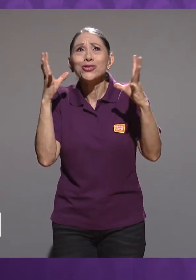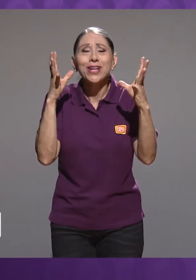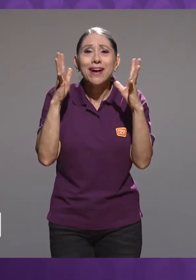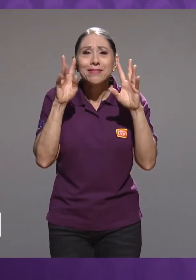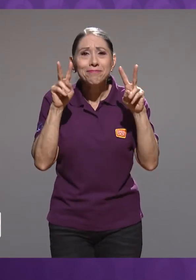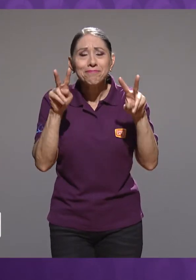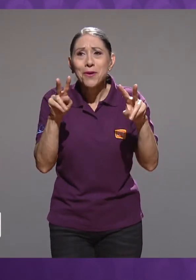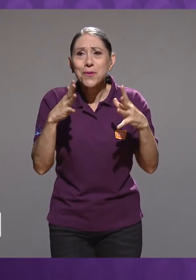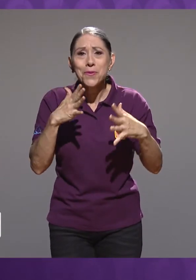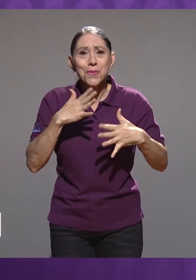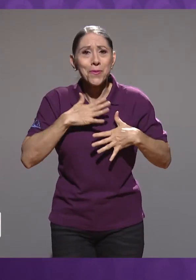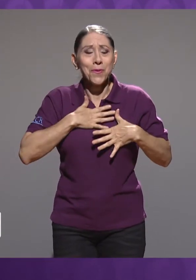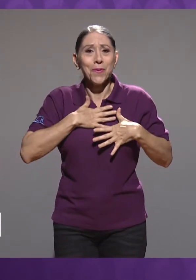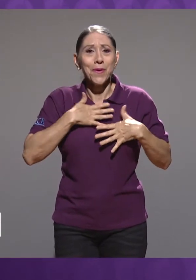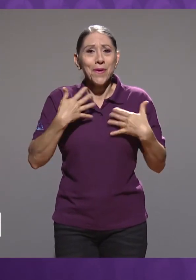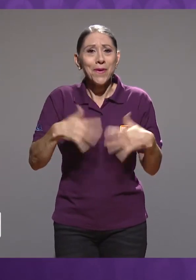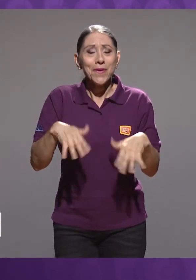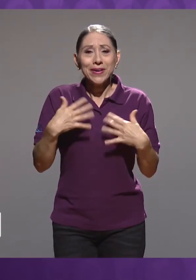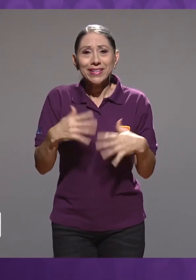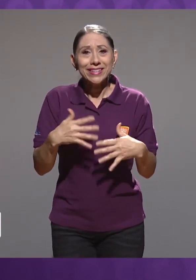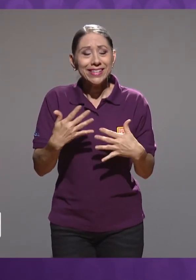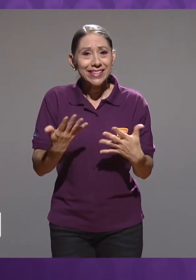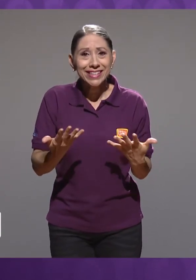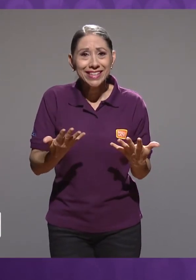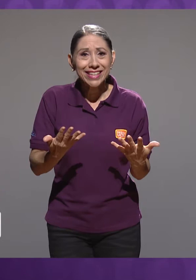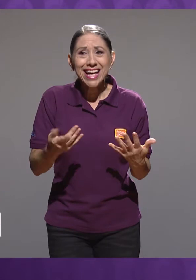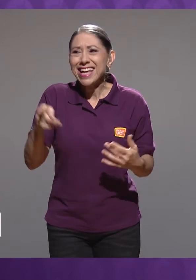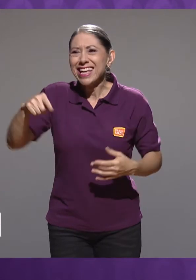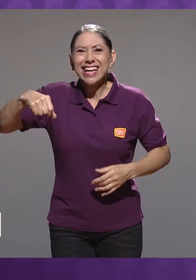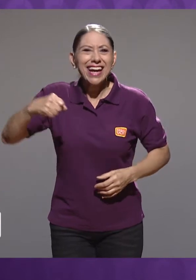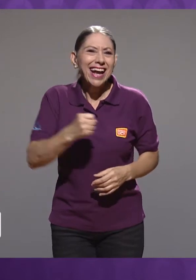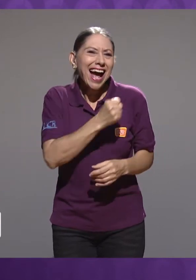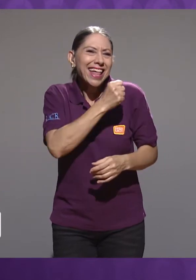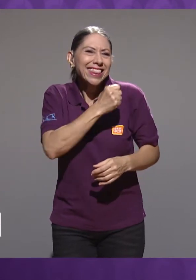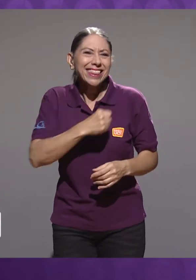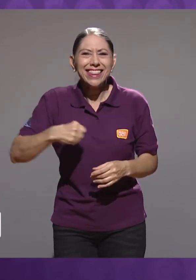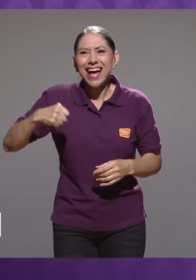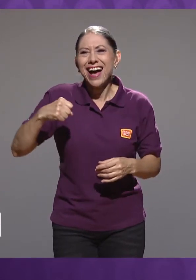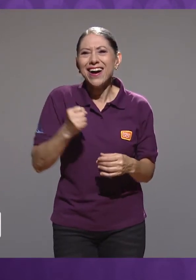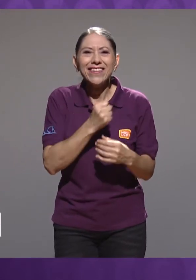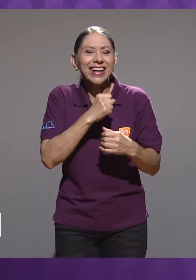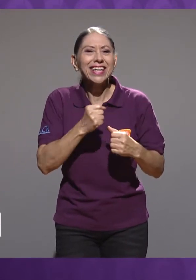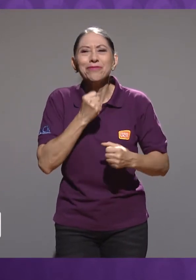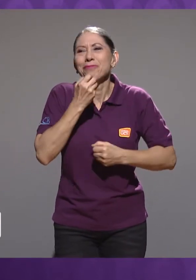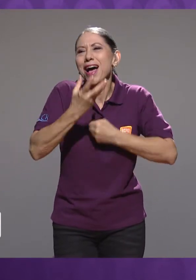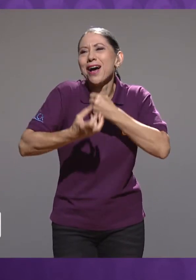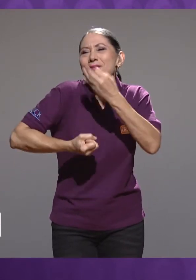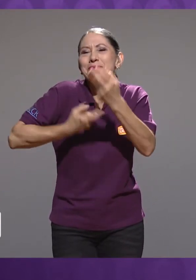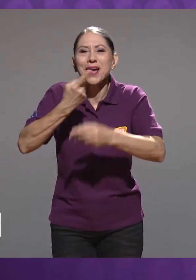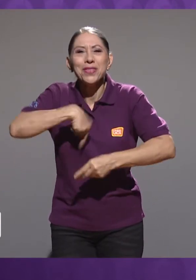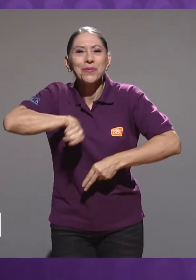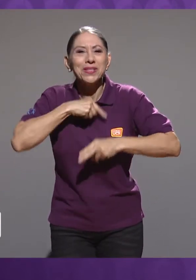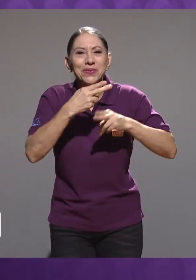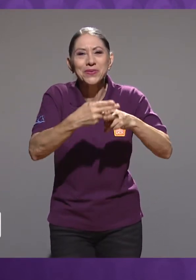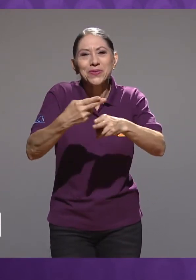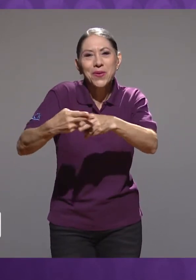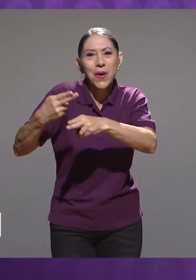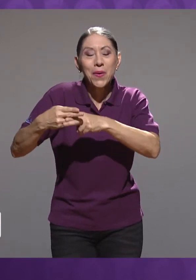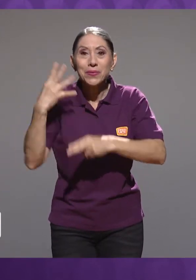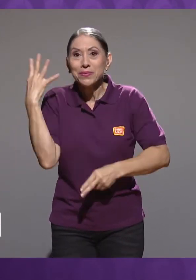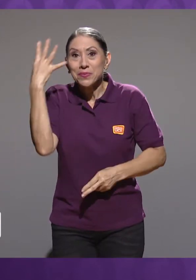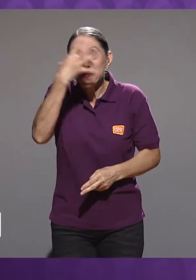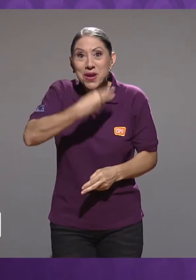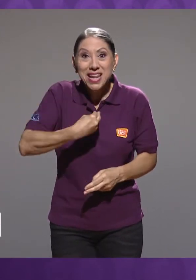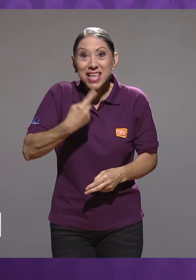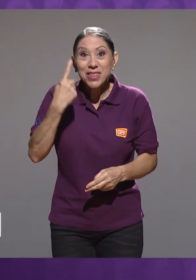como a darnos ese pulso, y cantaban nuestros nombres, y era algo tan lindo